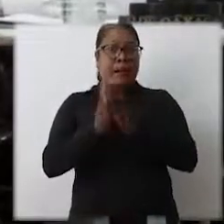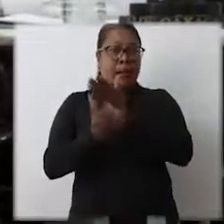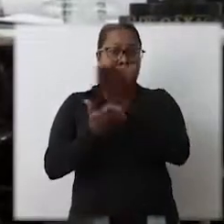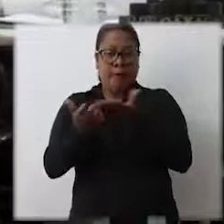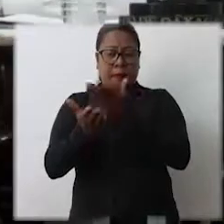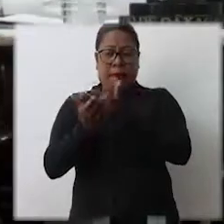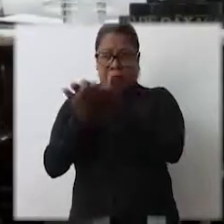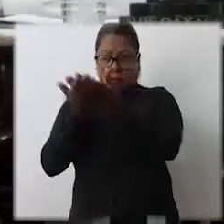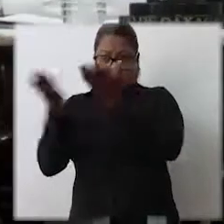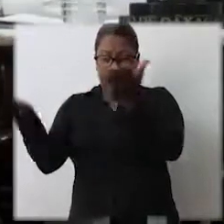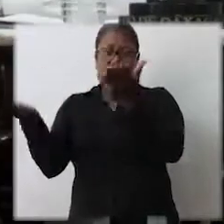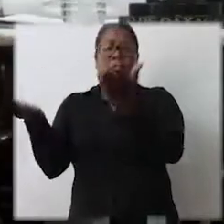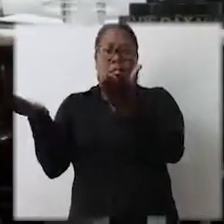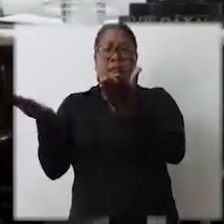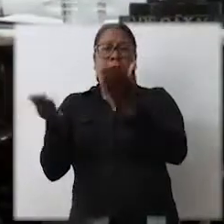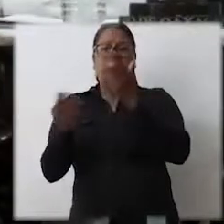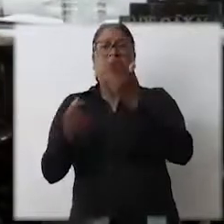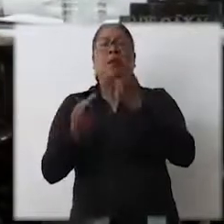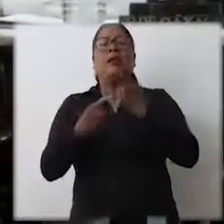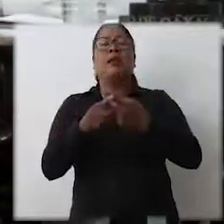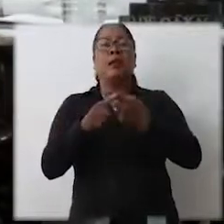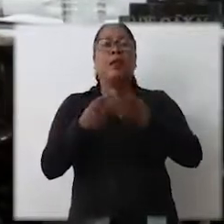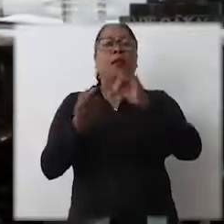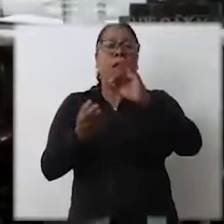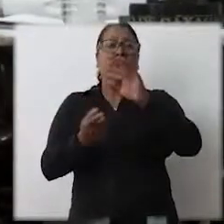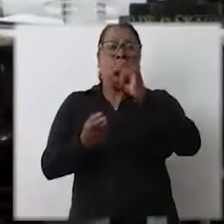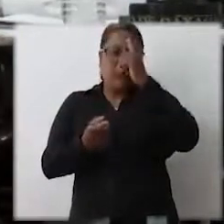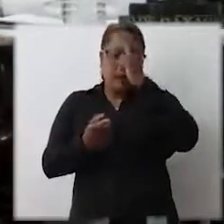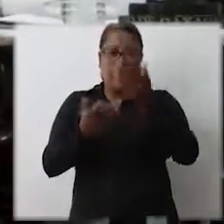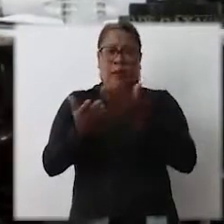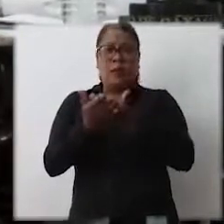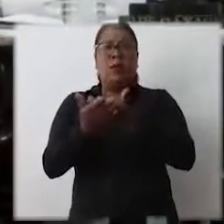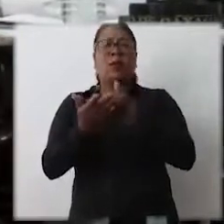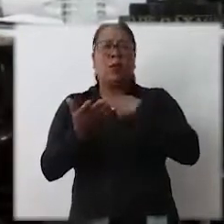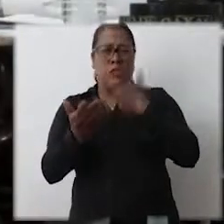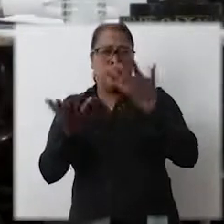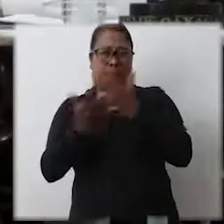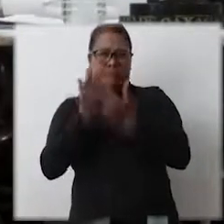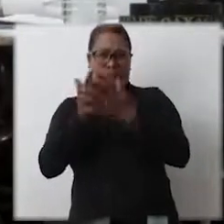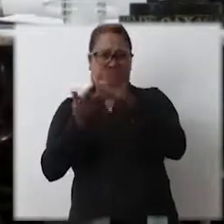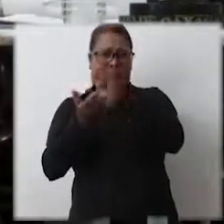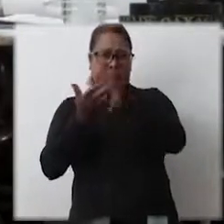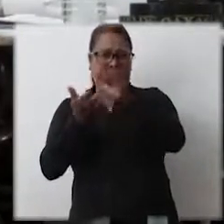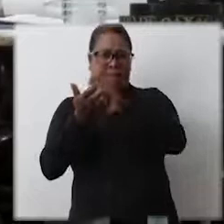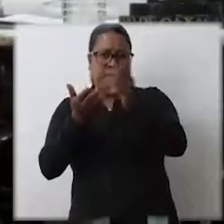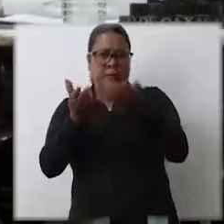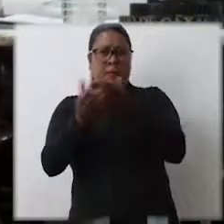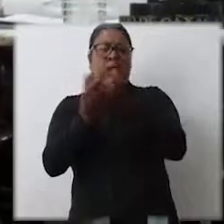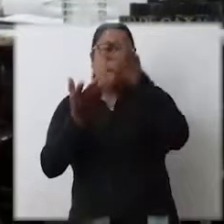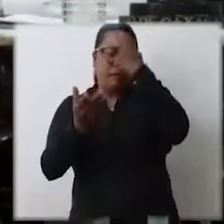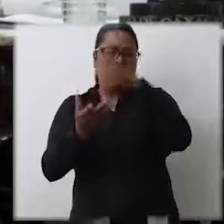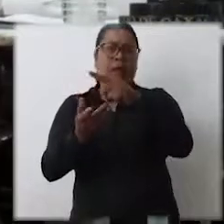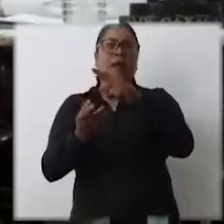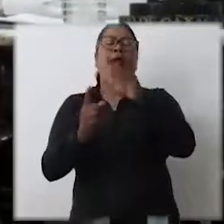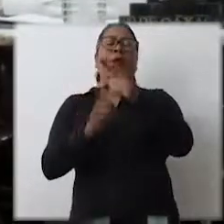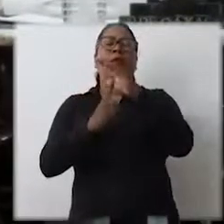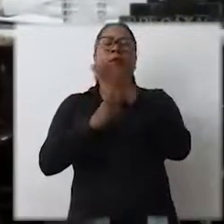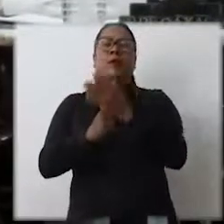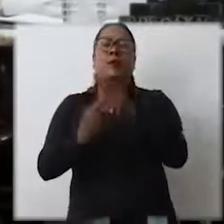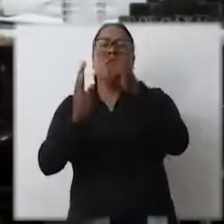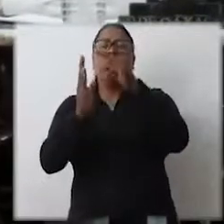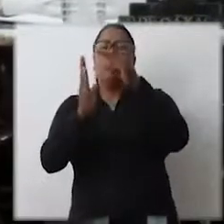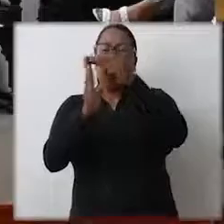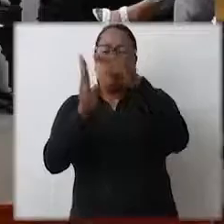para que de manera conjunta realicen su estudio y emitan el dictamen correspondiente. En votación económica se pregunta si